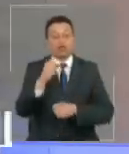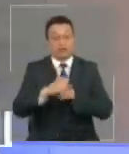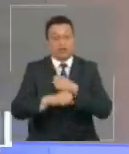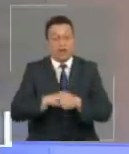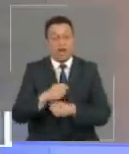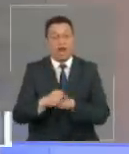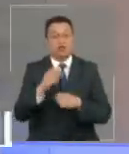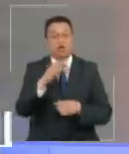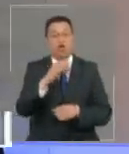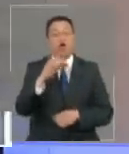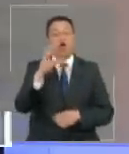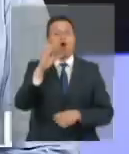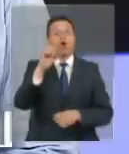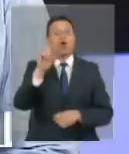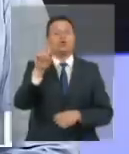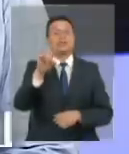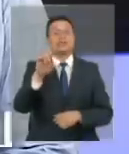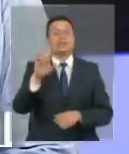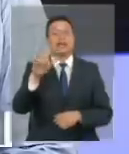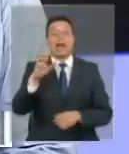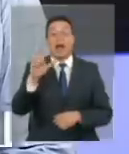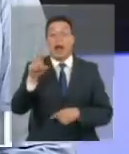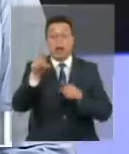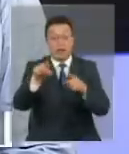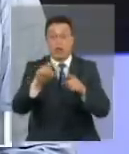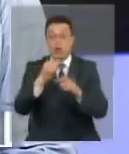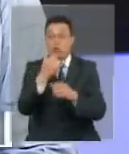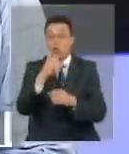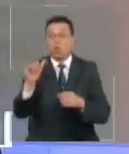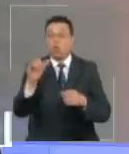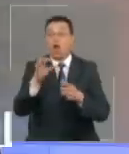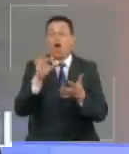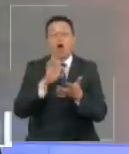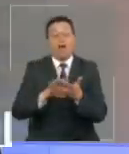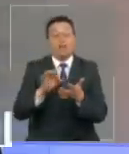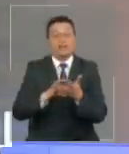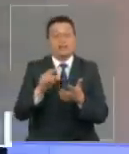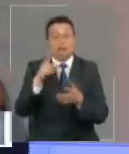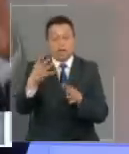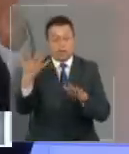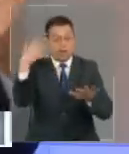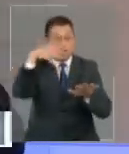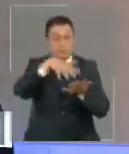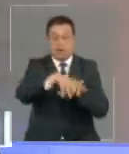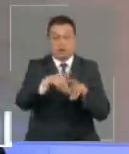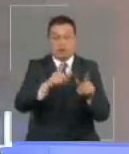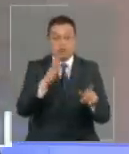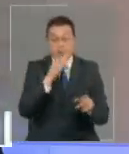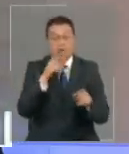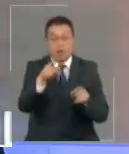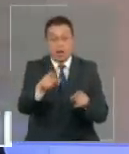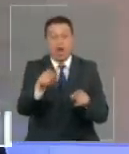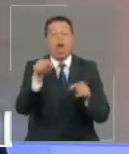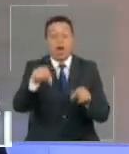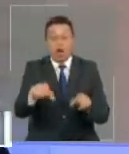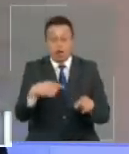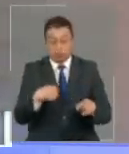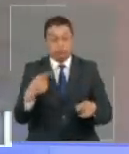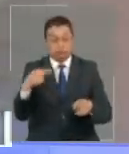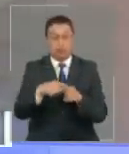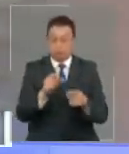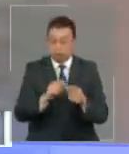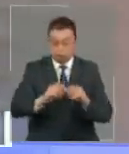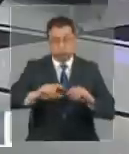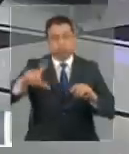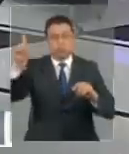fue concejal, nunca hubo una oficina de inmigrantes. Hoy día hay oficinas de inmigrantes desde el primer día que nosotros llegamos a Recoleta, y